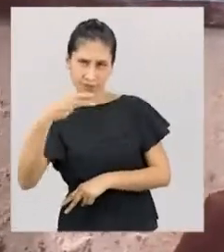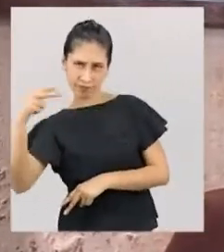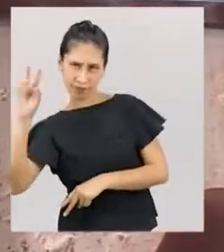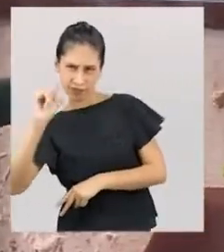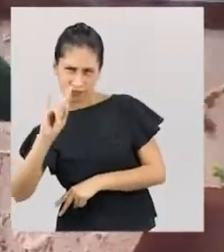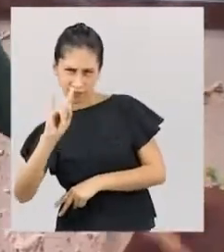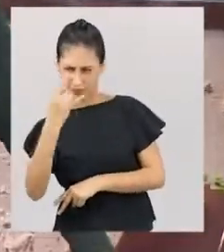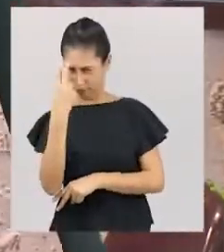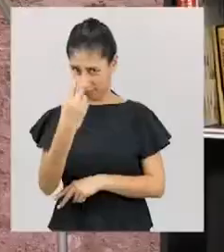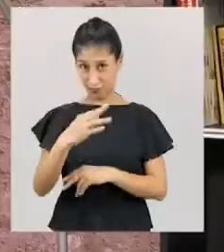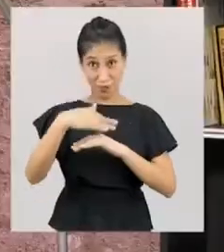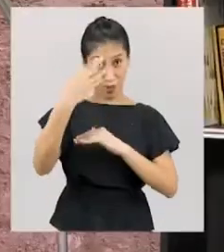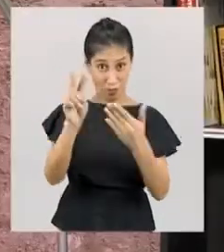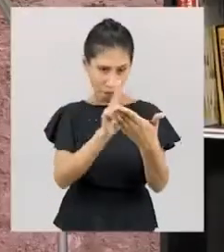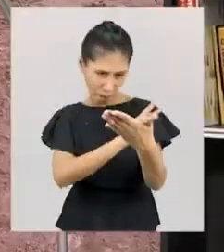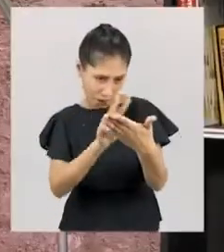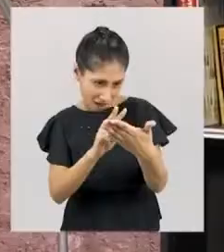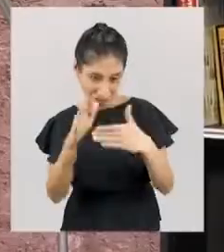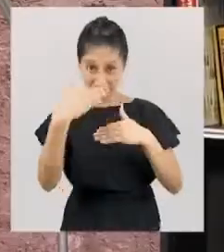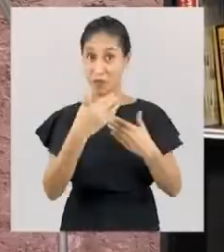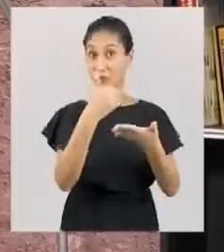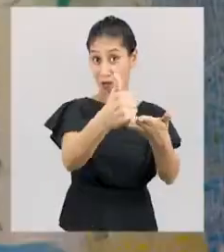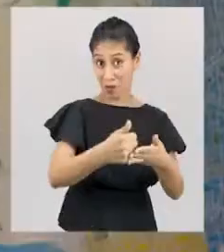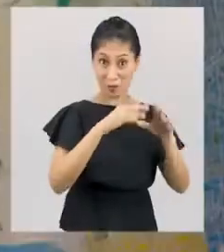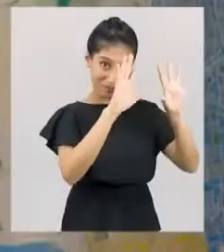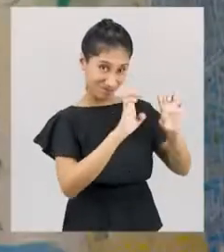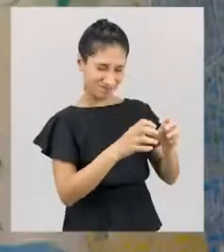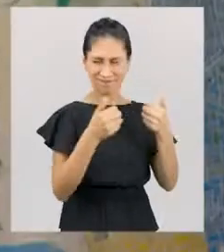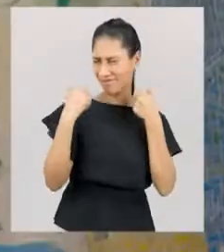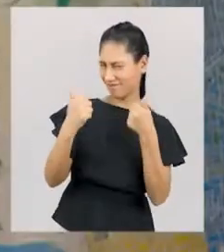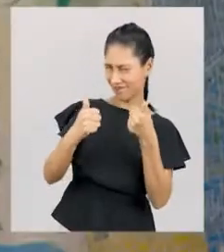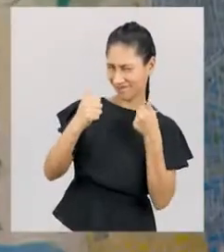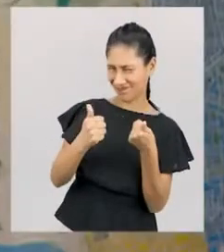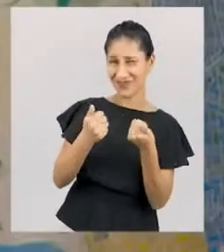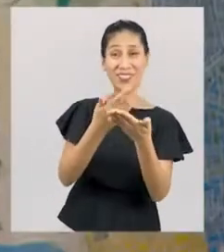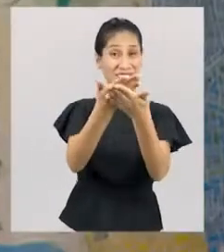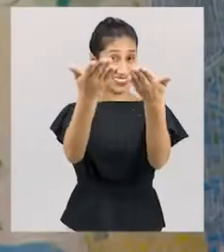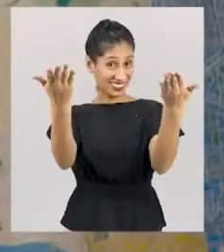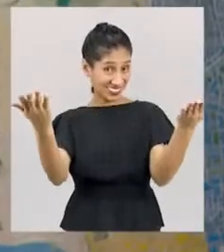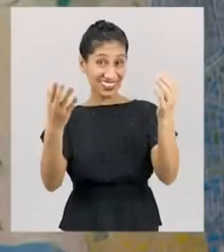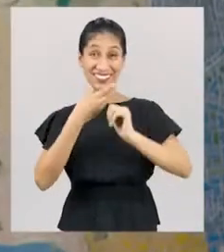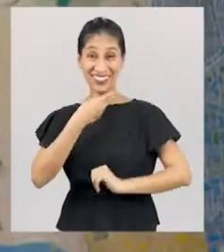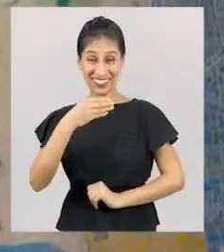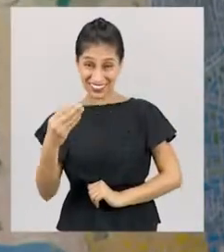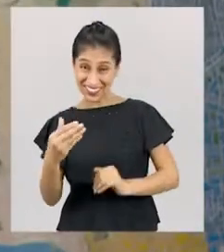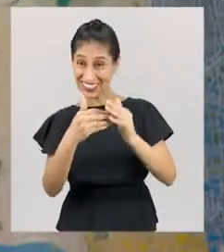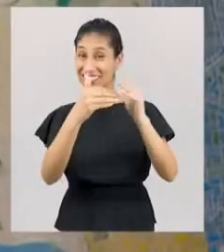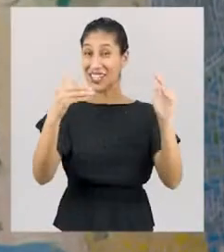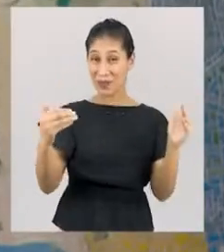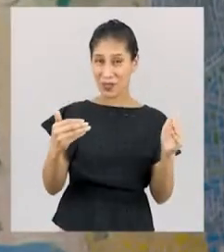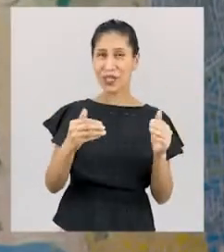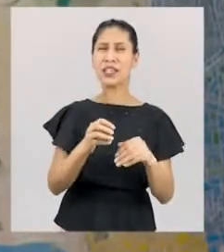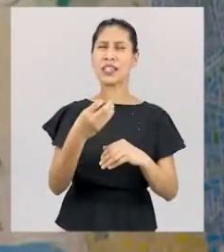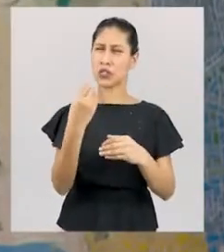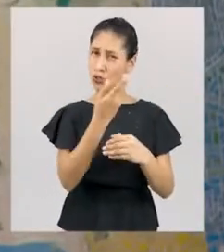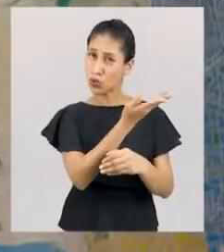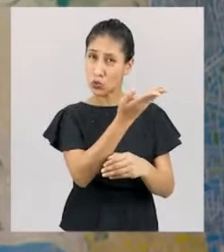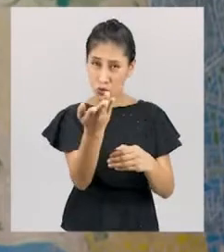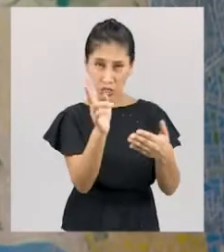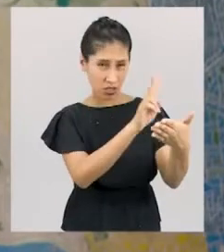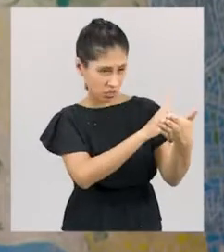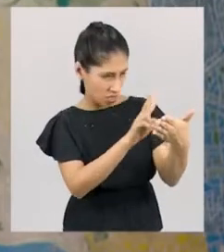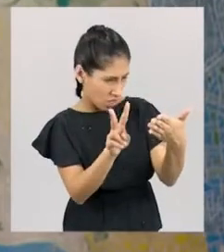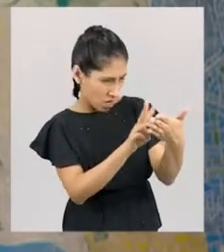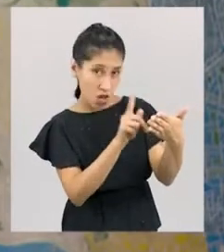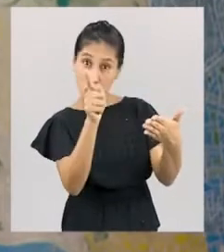comprender bien todo, ¿no? Y estar lista también para el examen, por si viene. Muy bien, Cori. Y a ustedes, chicas y chicos de la pre, cada vez que lean un